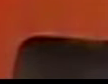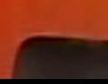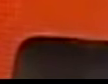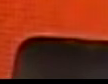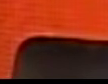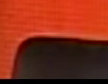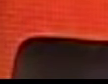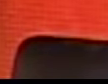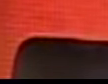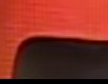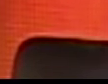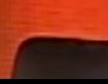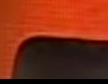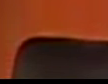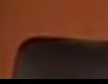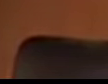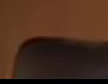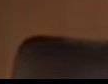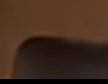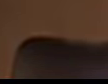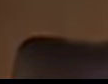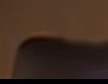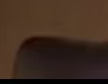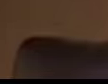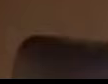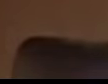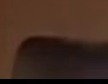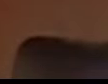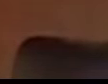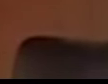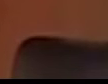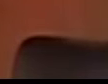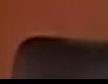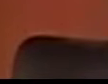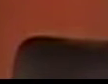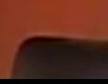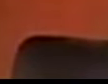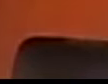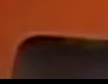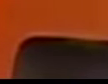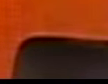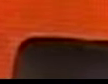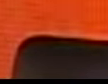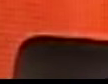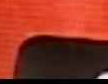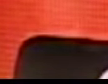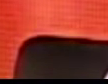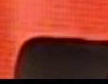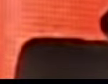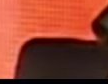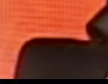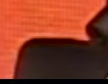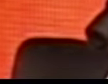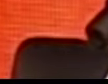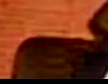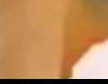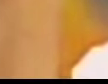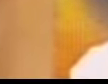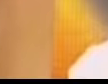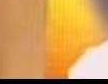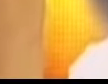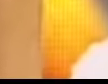rikurka y chaypi mi Rafael Correa yakta pushaka chugyuta jabasta quesillota chayshina mikurka. Ahí fue que